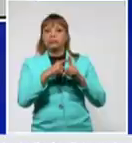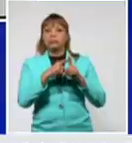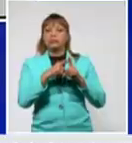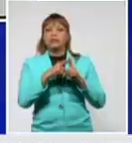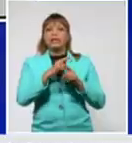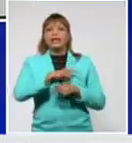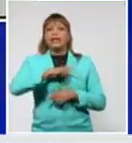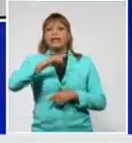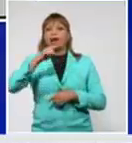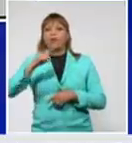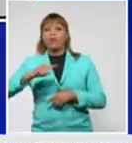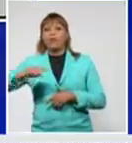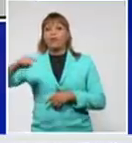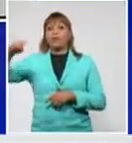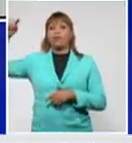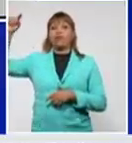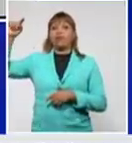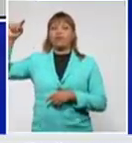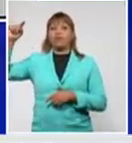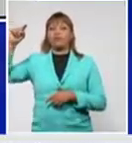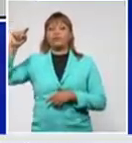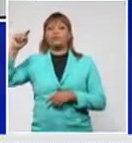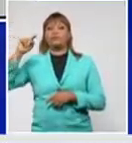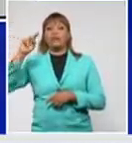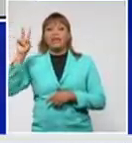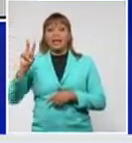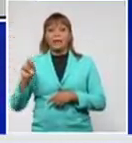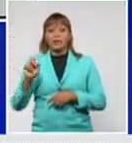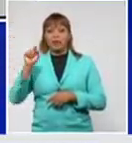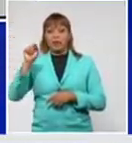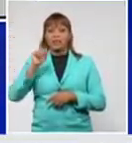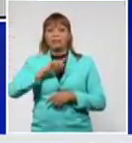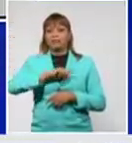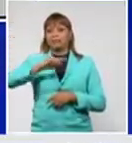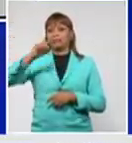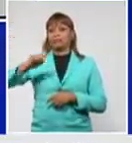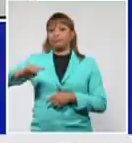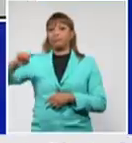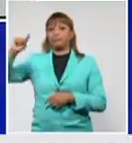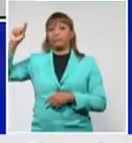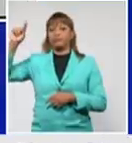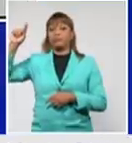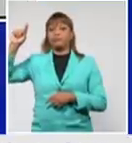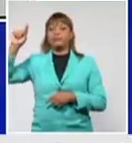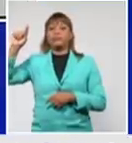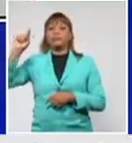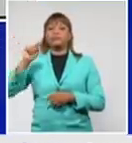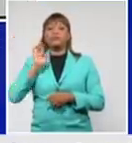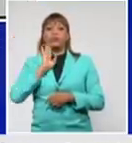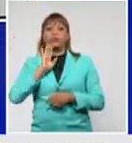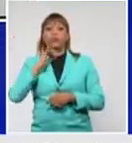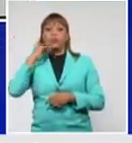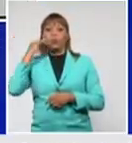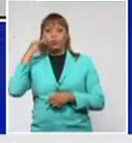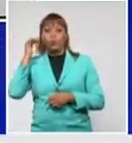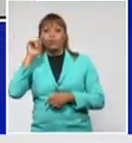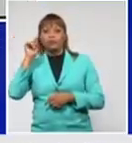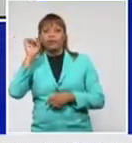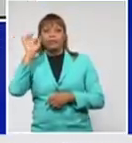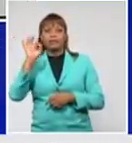que va por arriba, que es la morada, que ahí se van poniendo lo acumulado. Ahí el último dato es